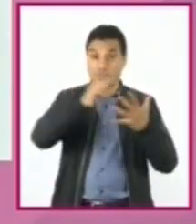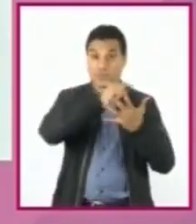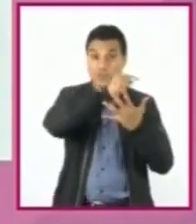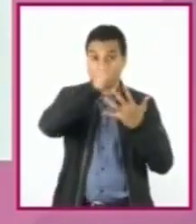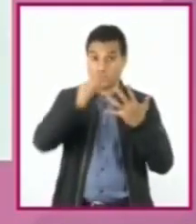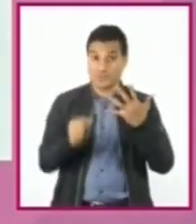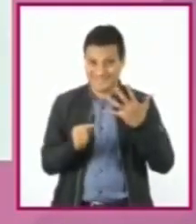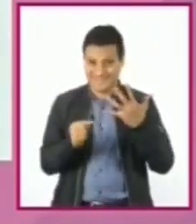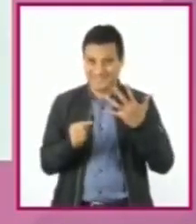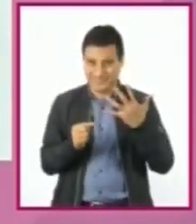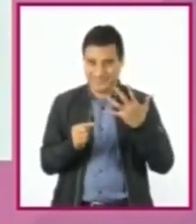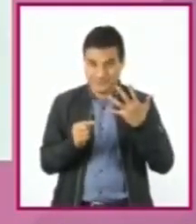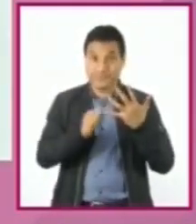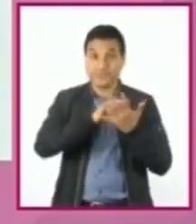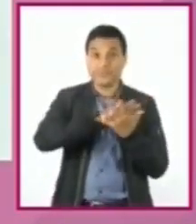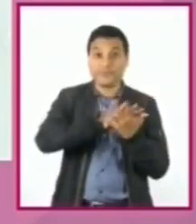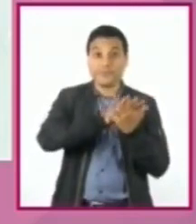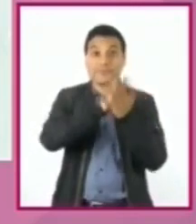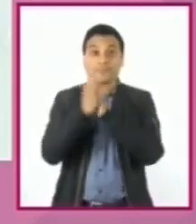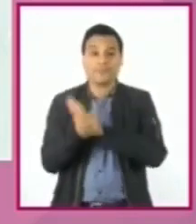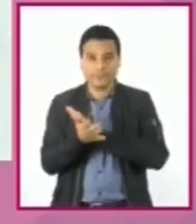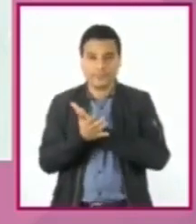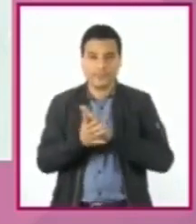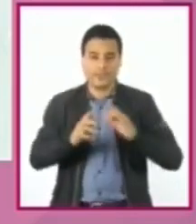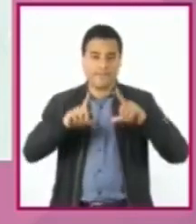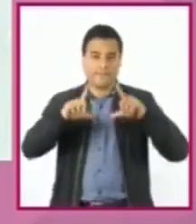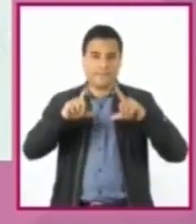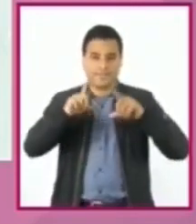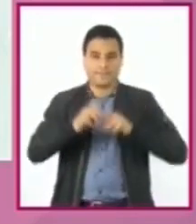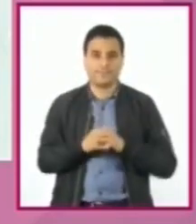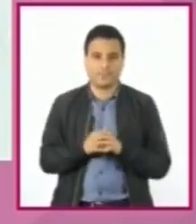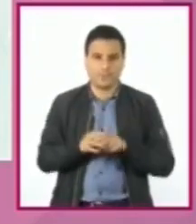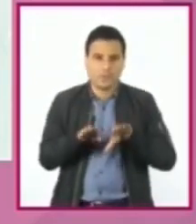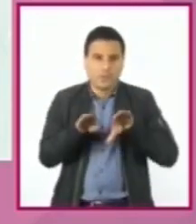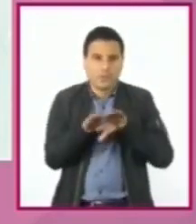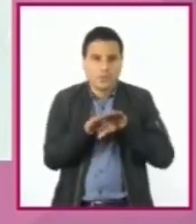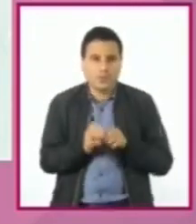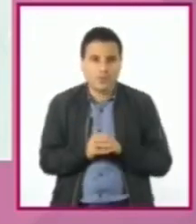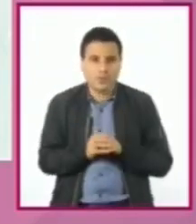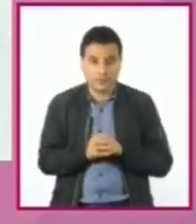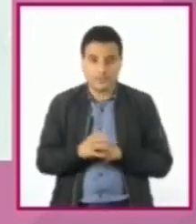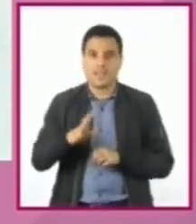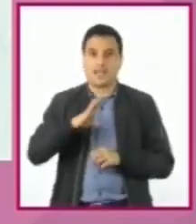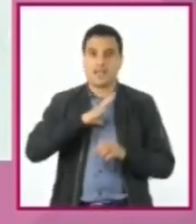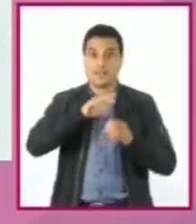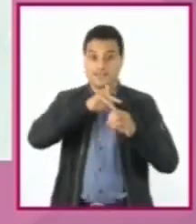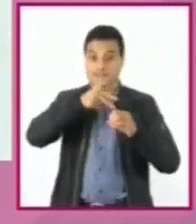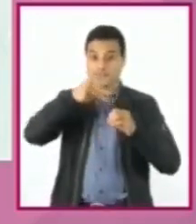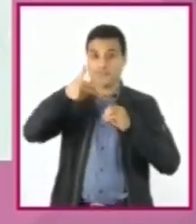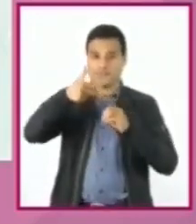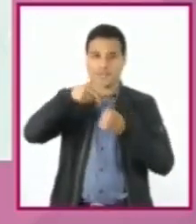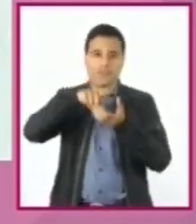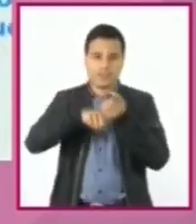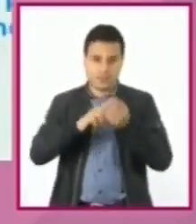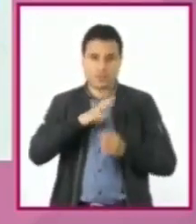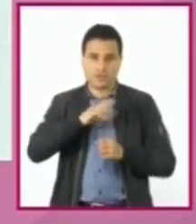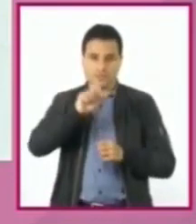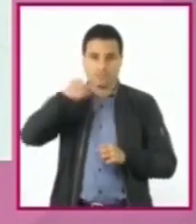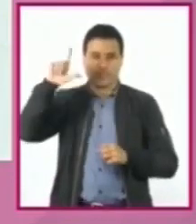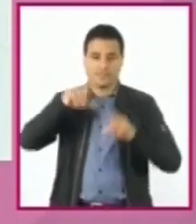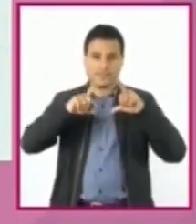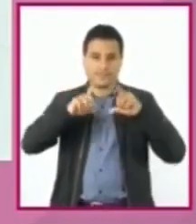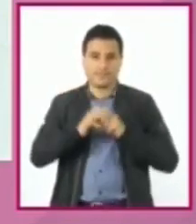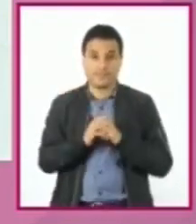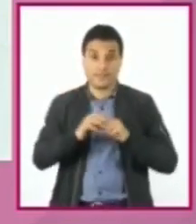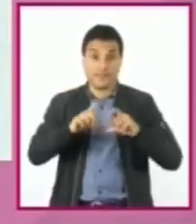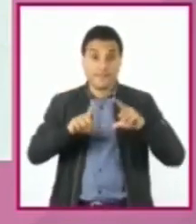reflejados por la superficie de la Tierra, que son capturados por un sensor montado en un satélite artificial. Estos datos